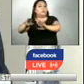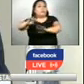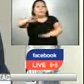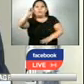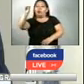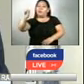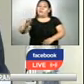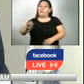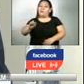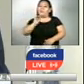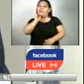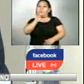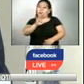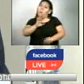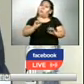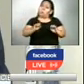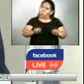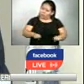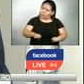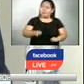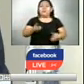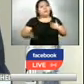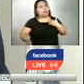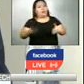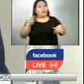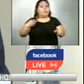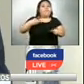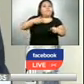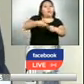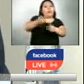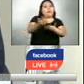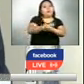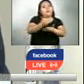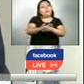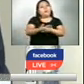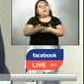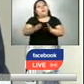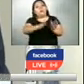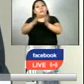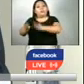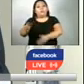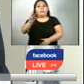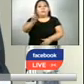56.8% mencionó que sí era posible que lo retomaran este año y un